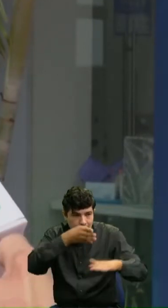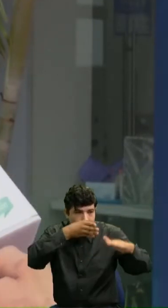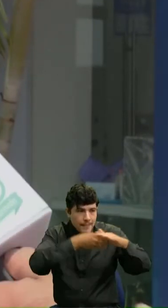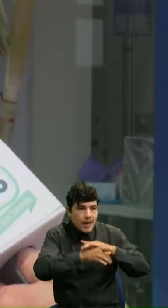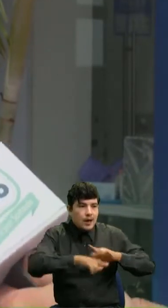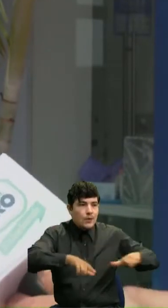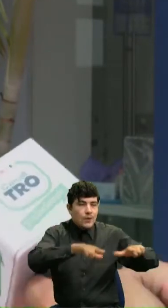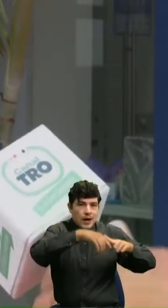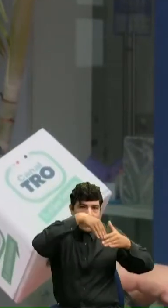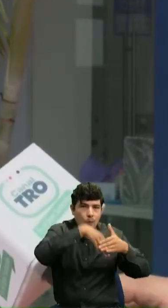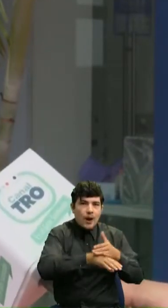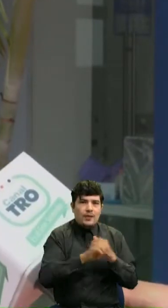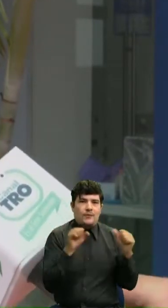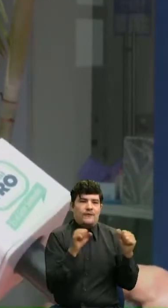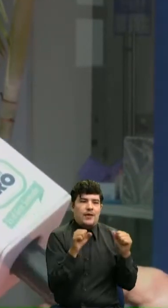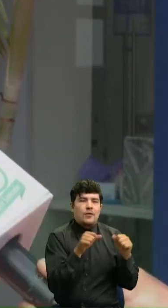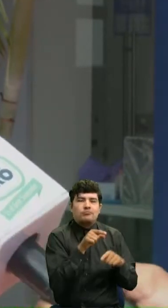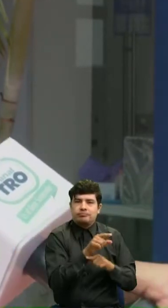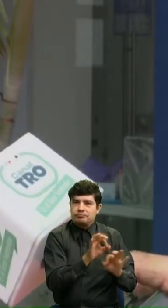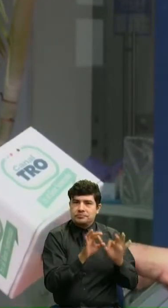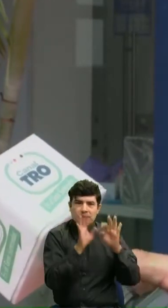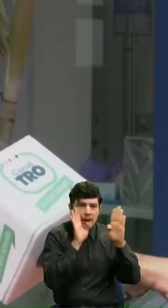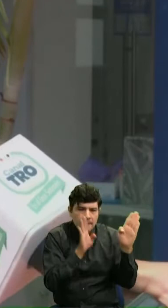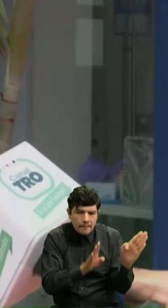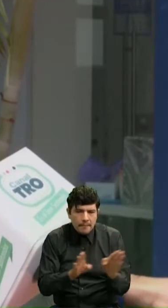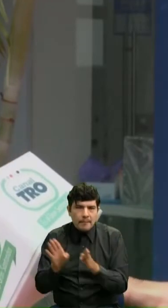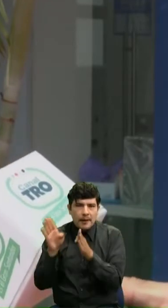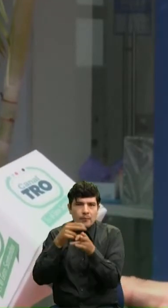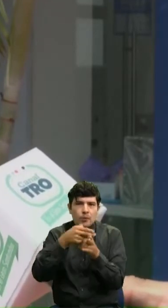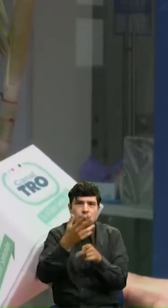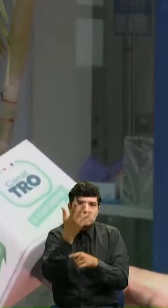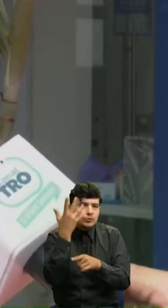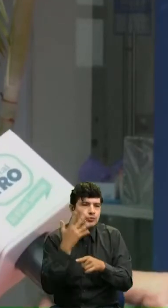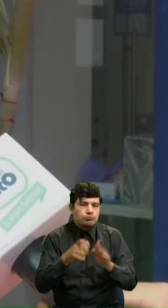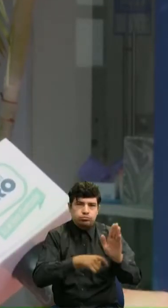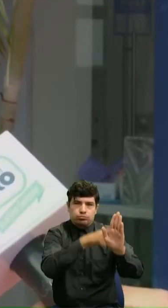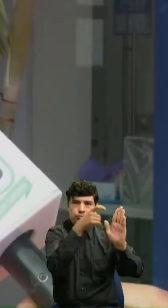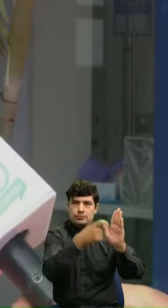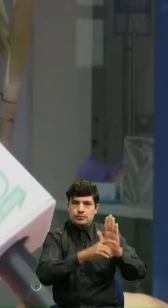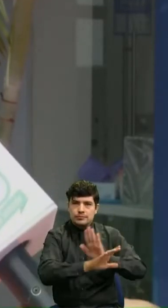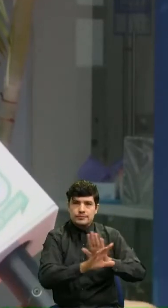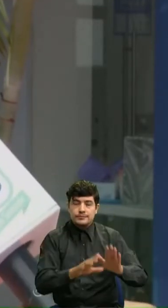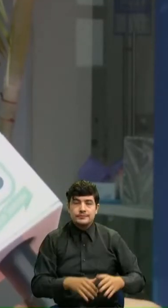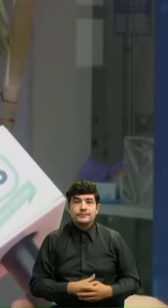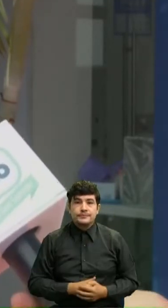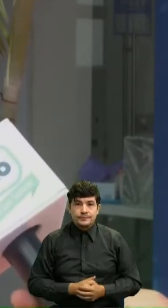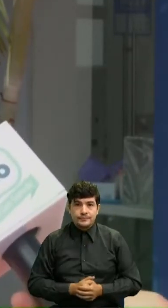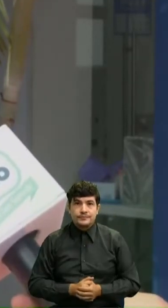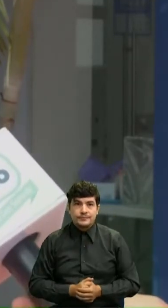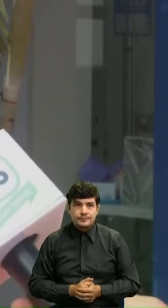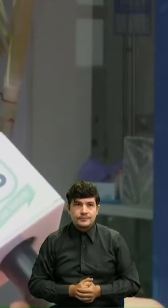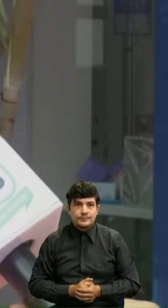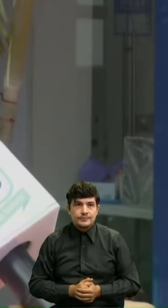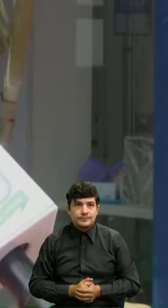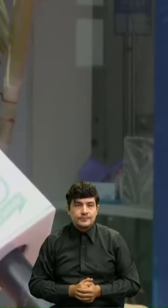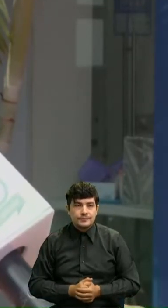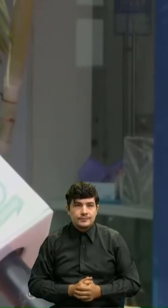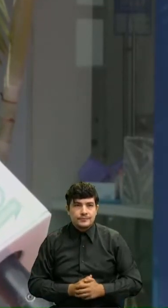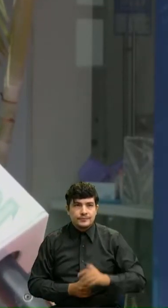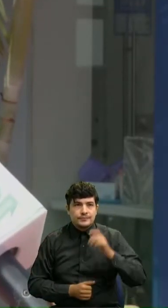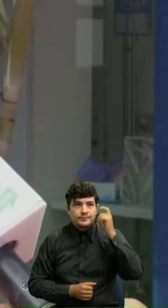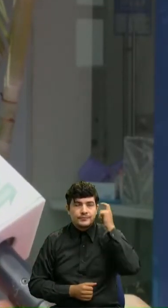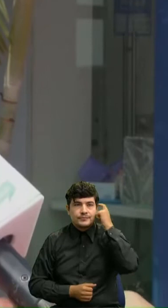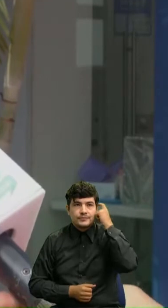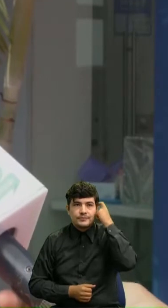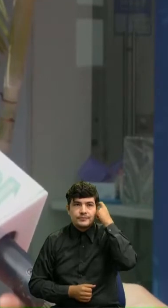gobernación a la parte del instituto departamental de salud el instituto todo departamental de salud la entrega a la secretaría de